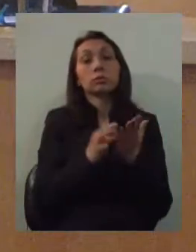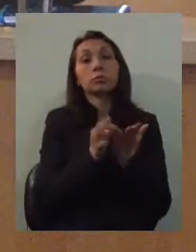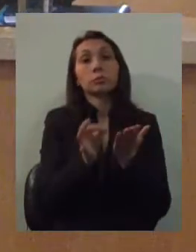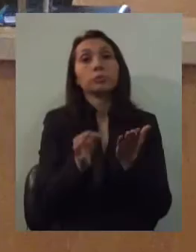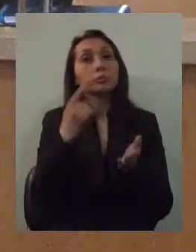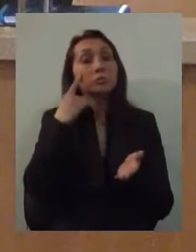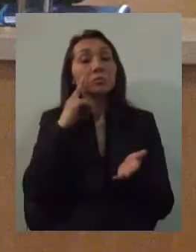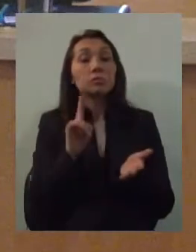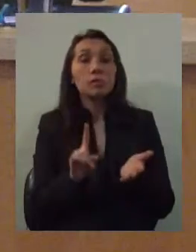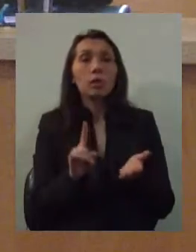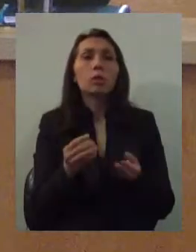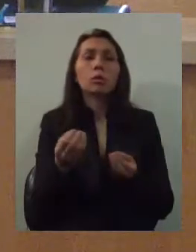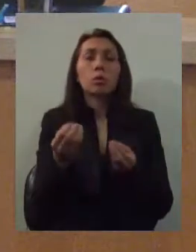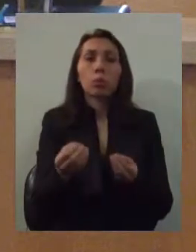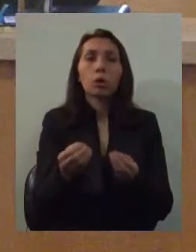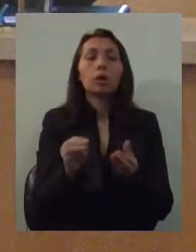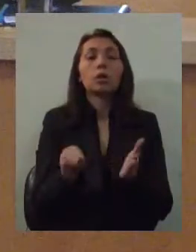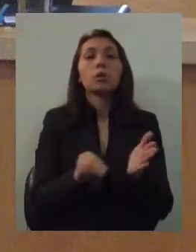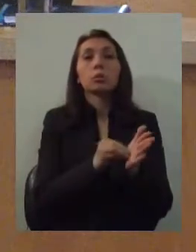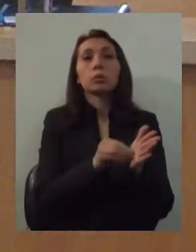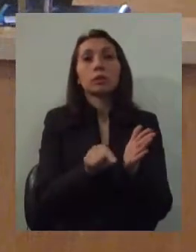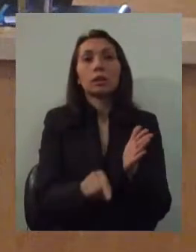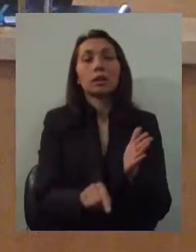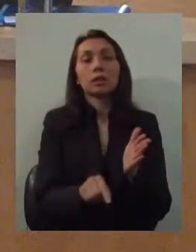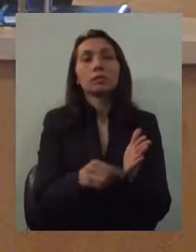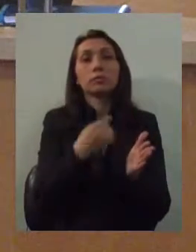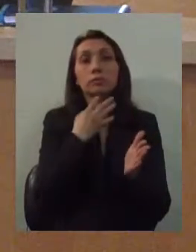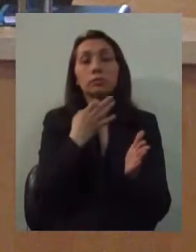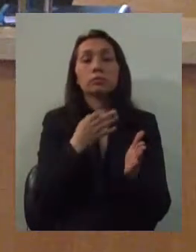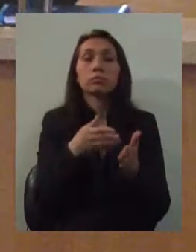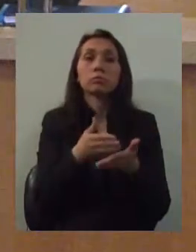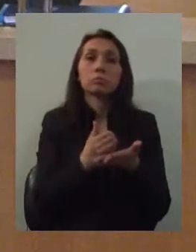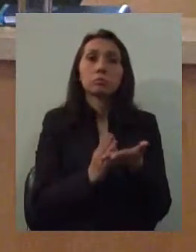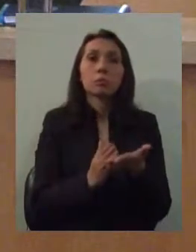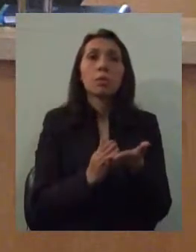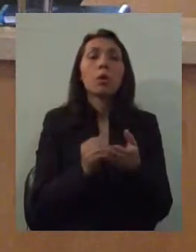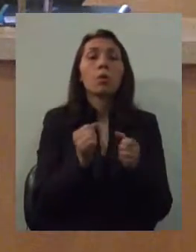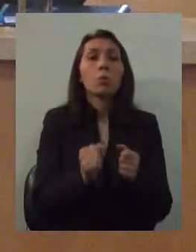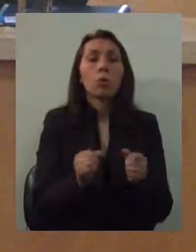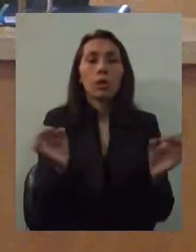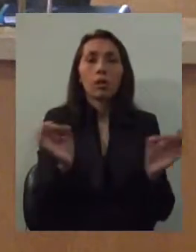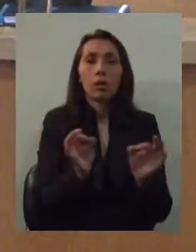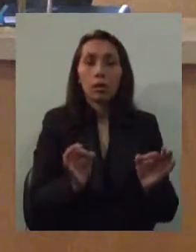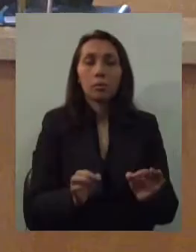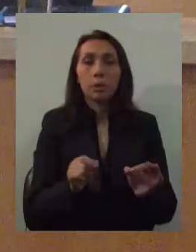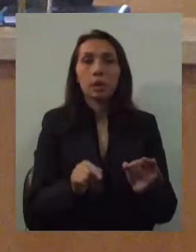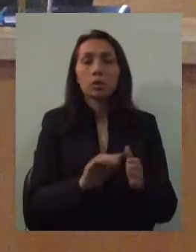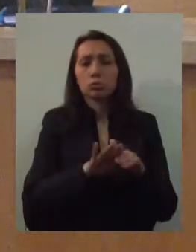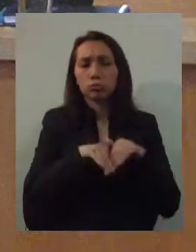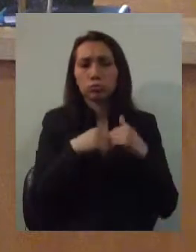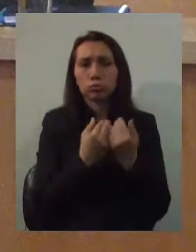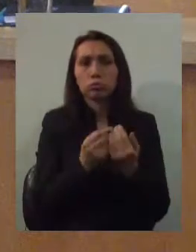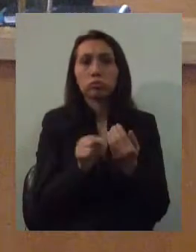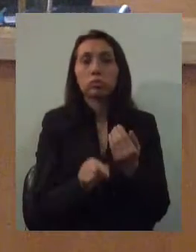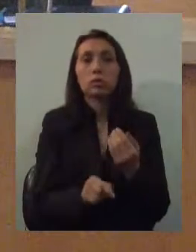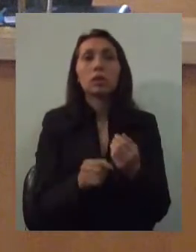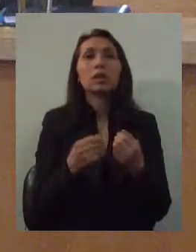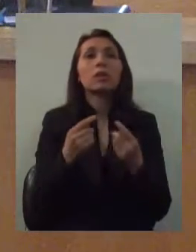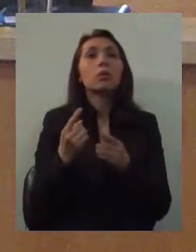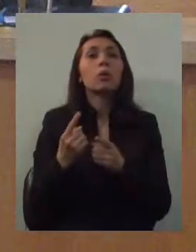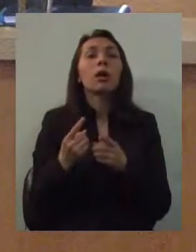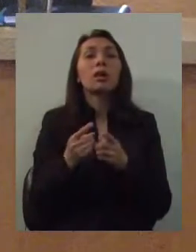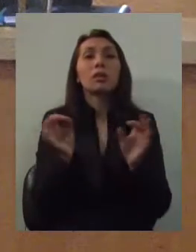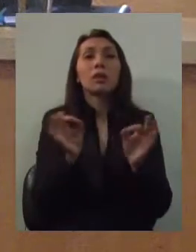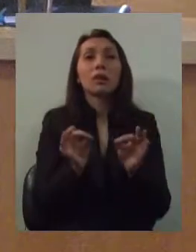embargo, es genial que se haya puesto eso, sí, porque en parte se puede fundamentar todo esto, los guías de buenas prácticas,